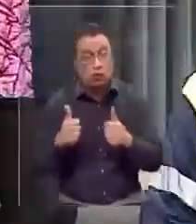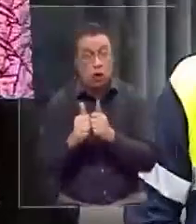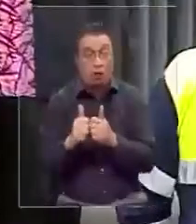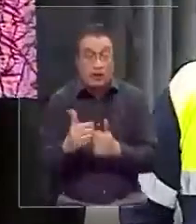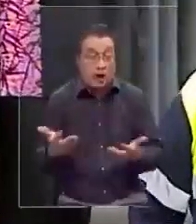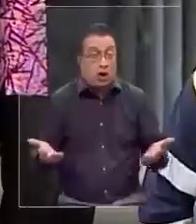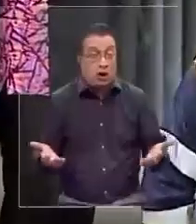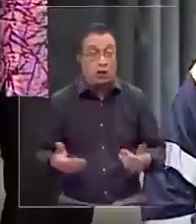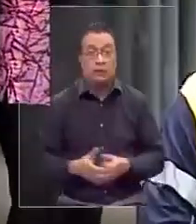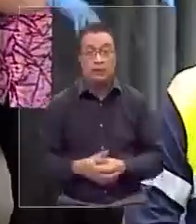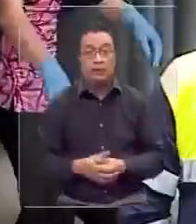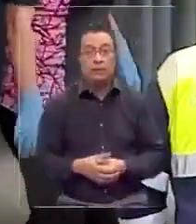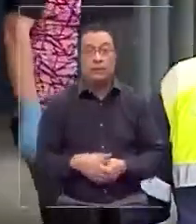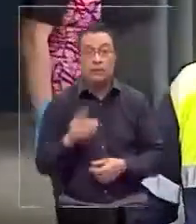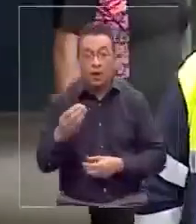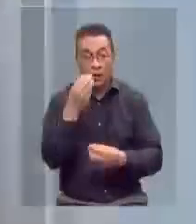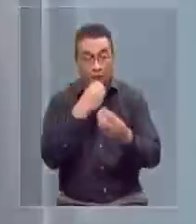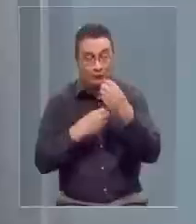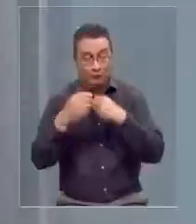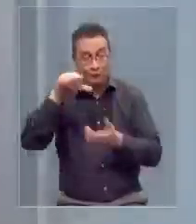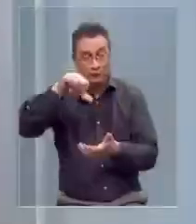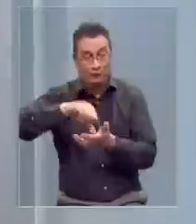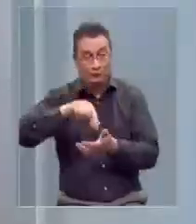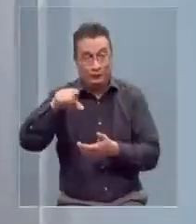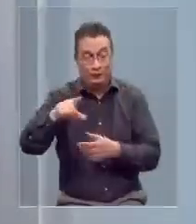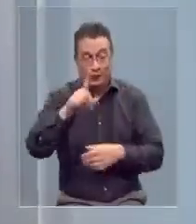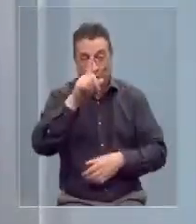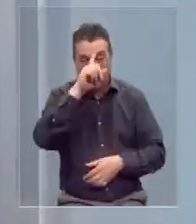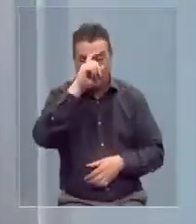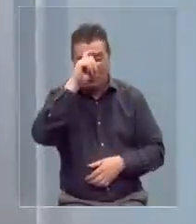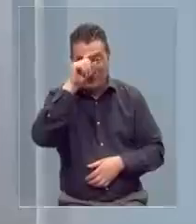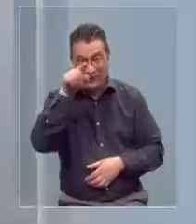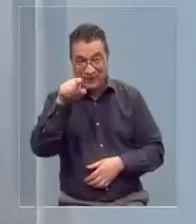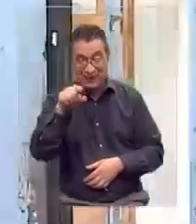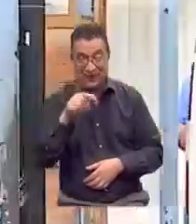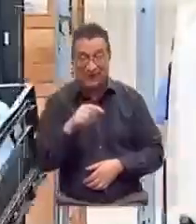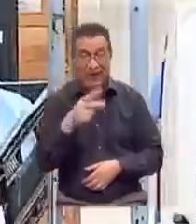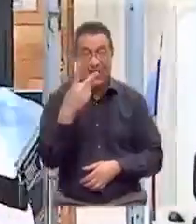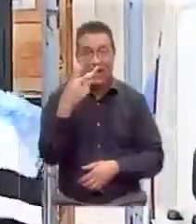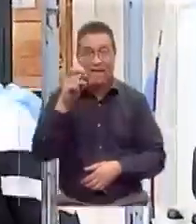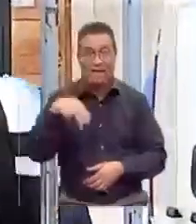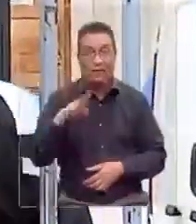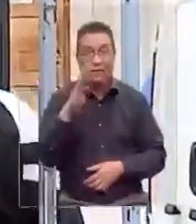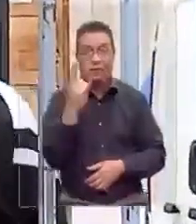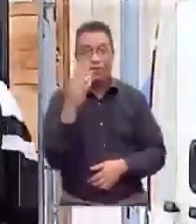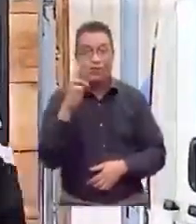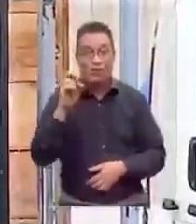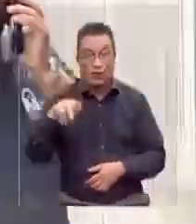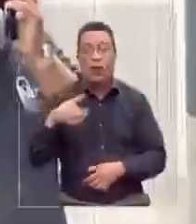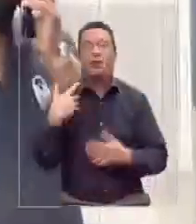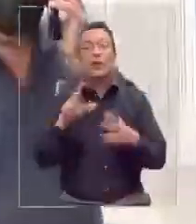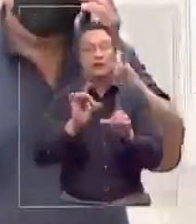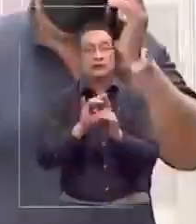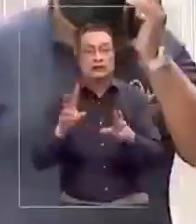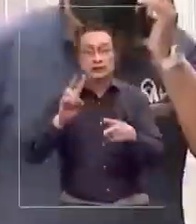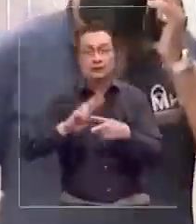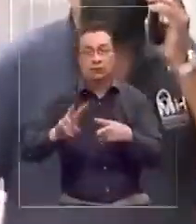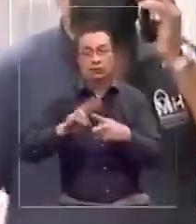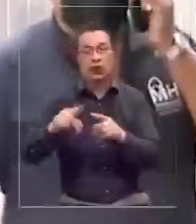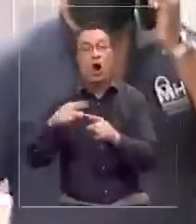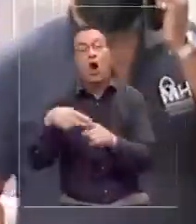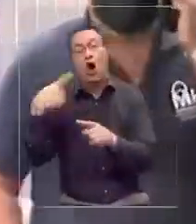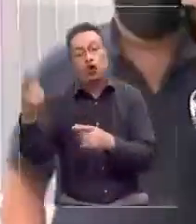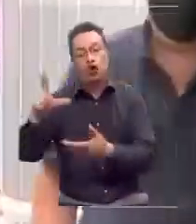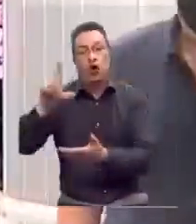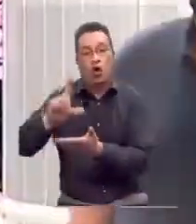compañeros. Lo cierto es que la central de alimentación del Hospital Van Buren está clausurada y los alimentos para sus pacientes están siendo elaborados en